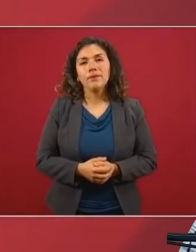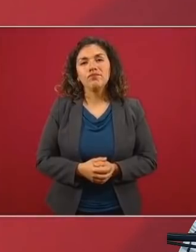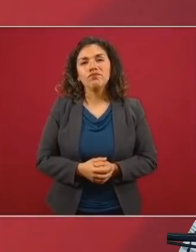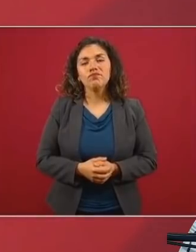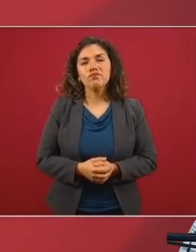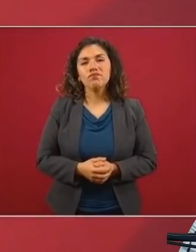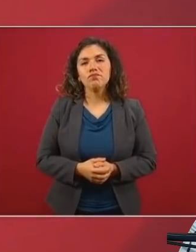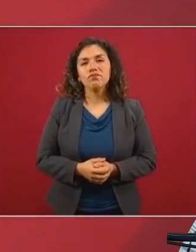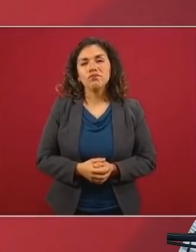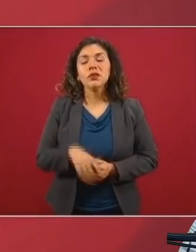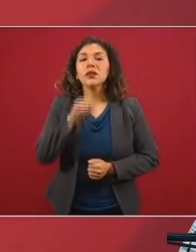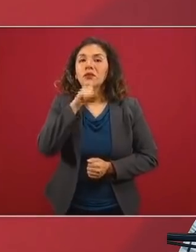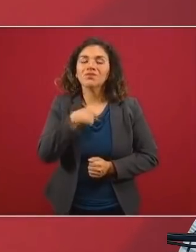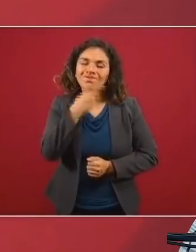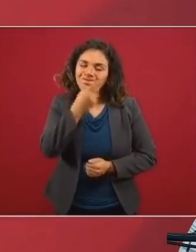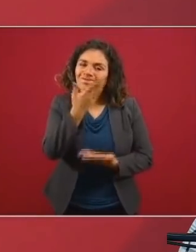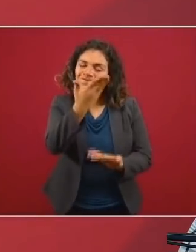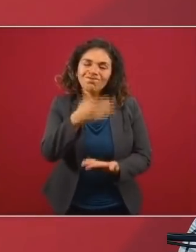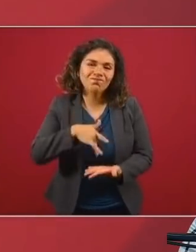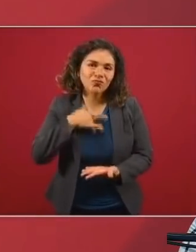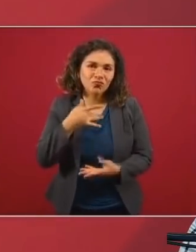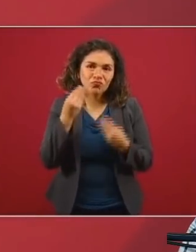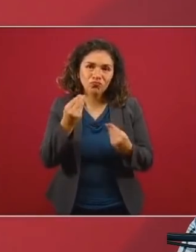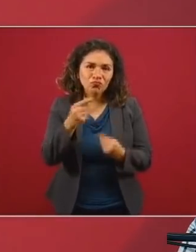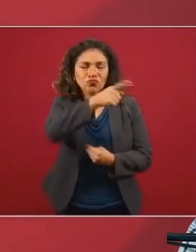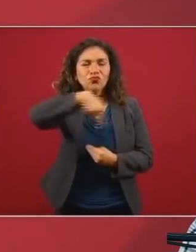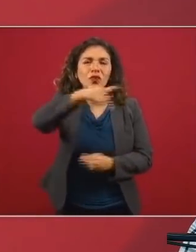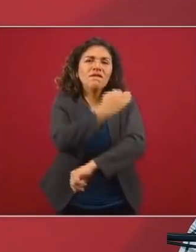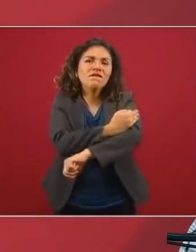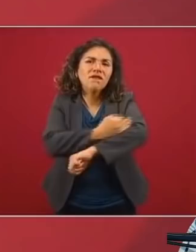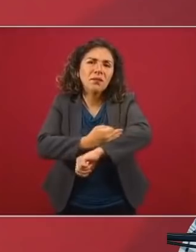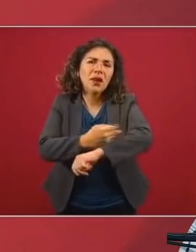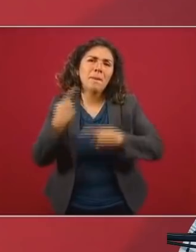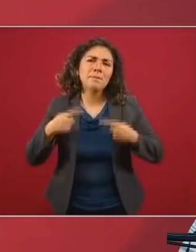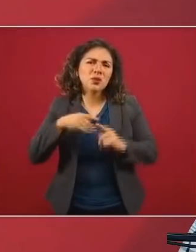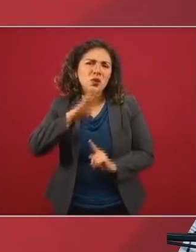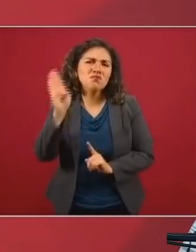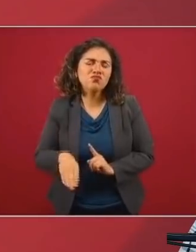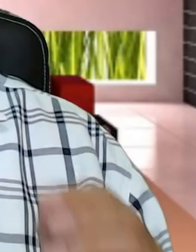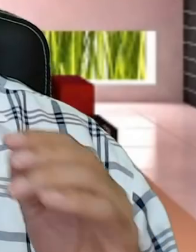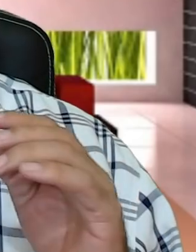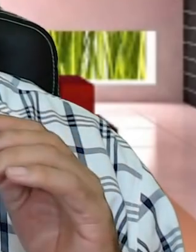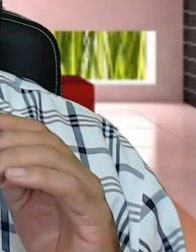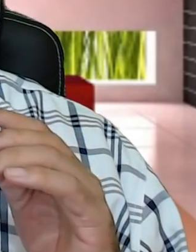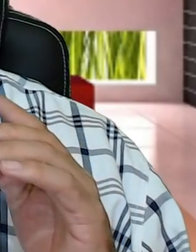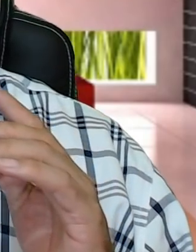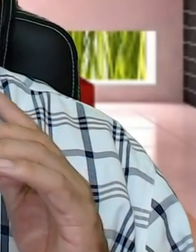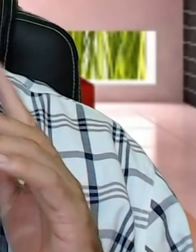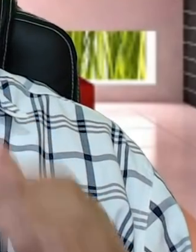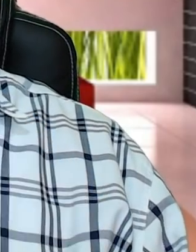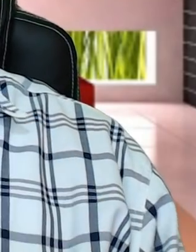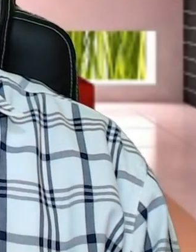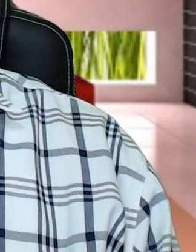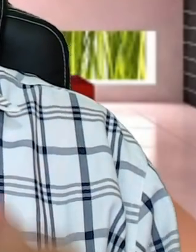También nuestro pésame, ¿sí?, a la familia de esta persona que perdió la vida.